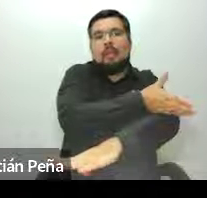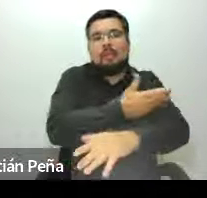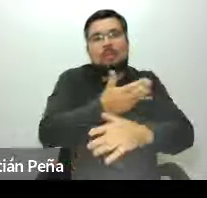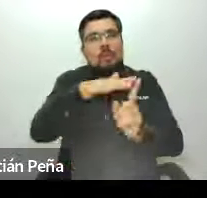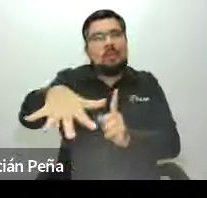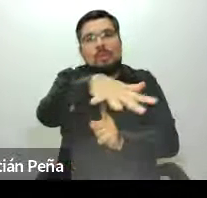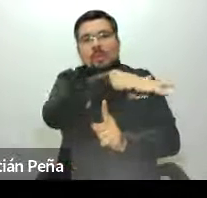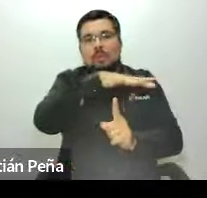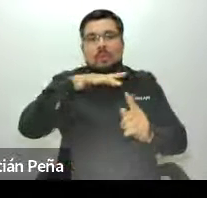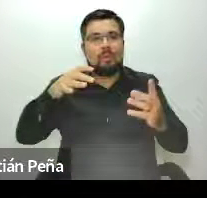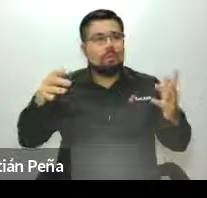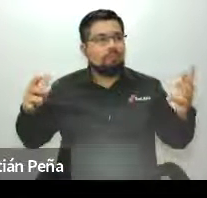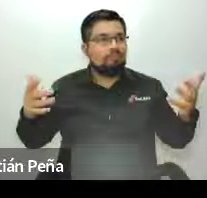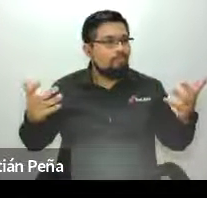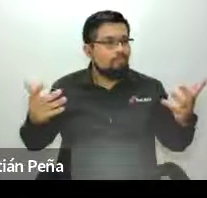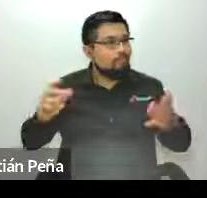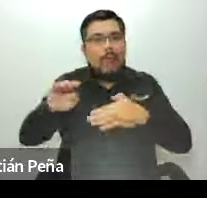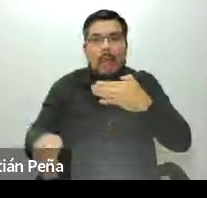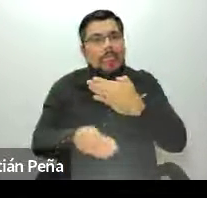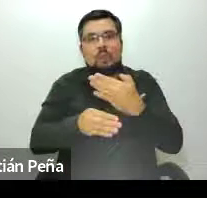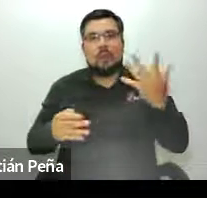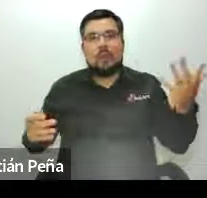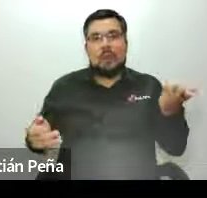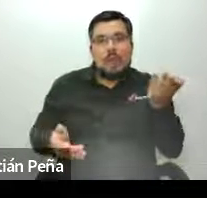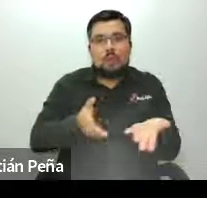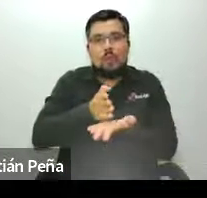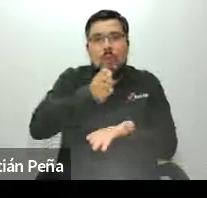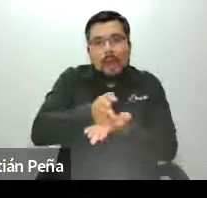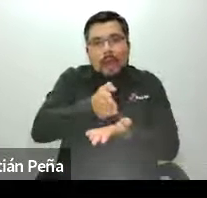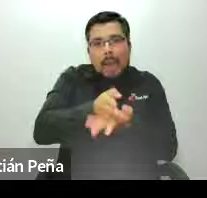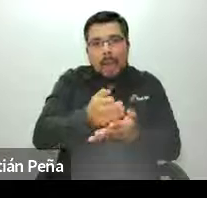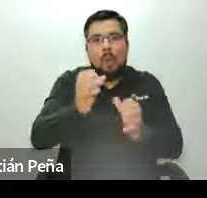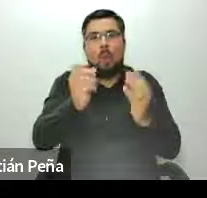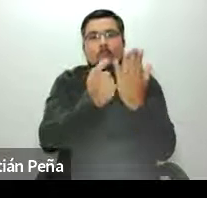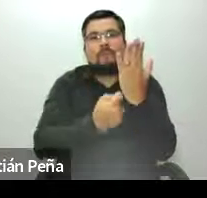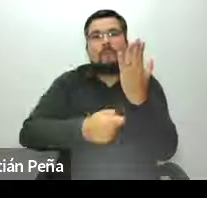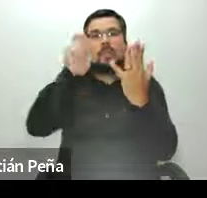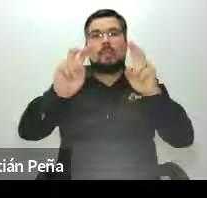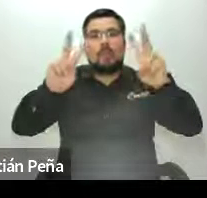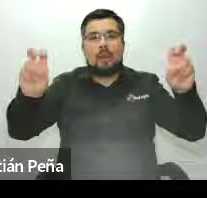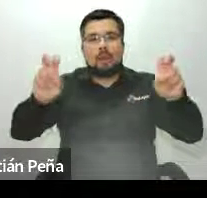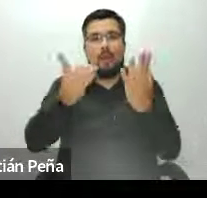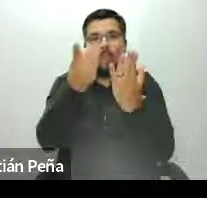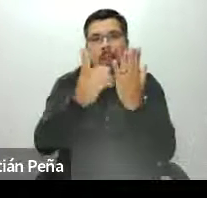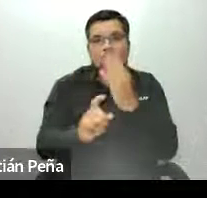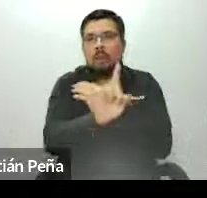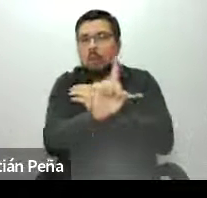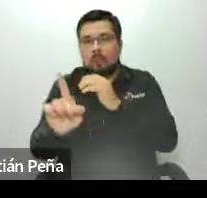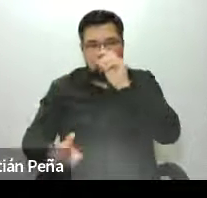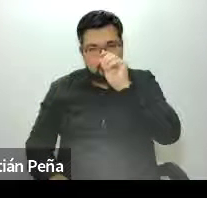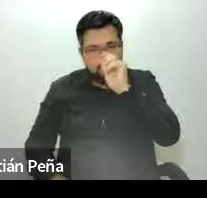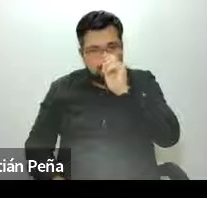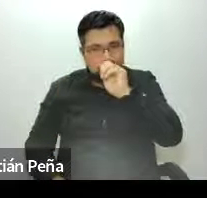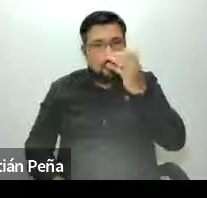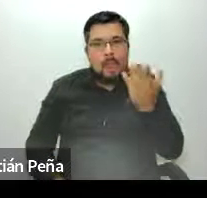excepcionales, ¿no? No puede ser esa la regla, ni menos validarse por temas de diagnóstico, sino que ahí hay que ir a mirar, bueno, las características del